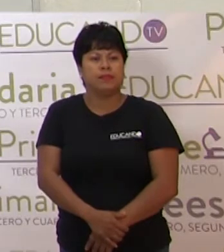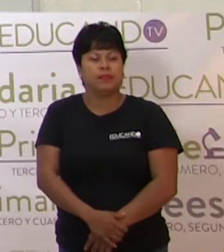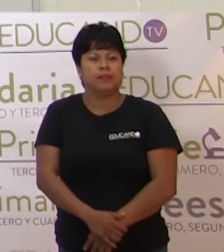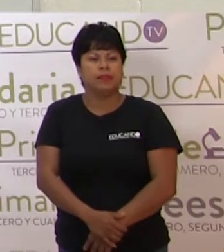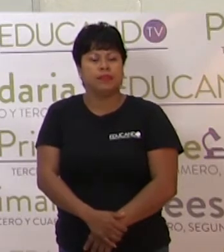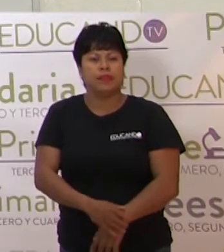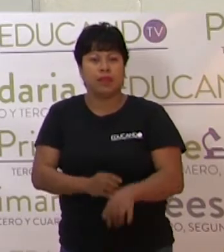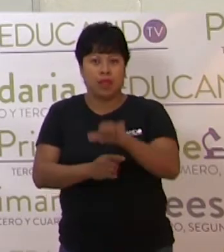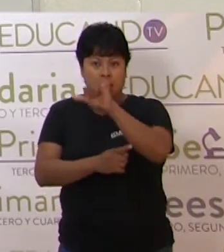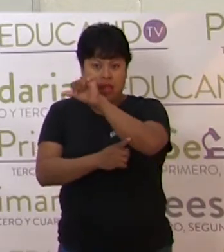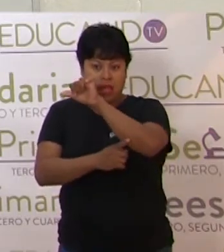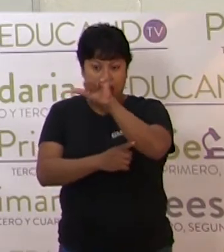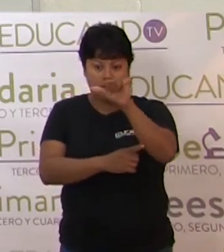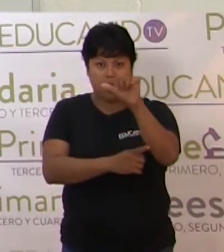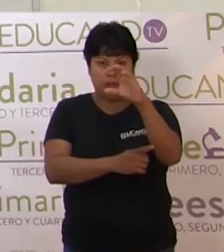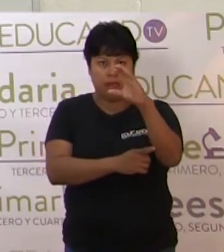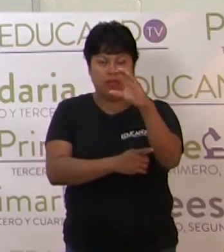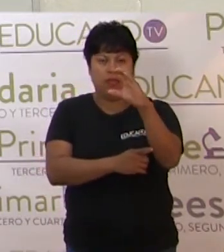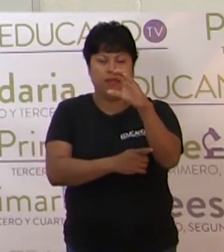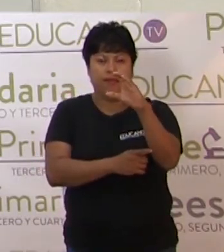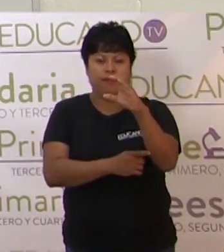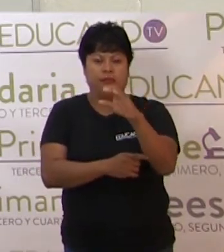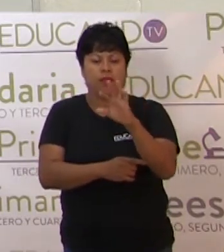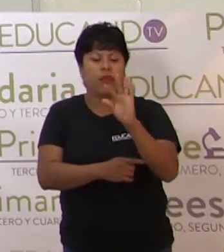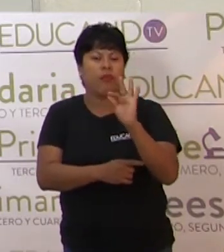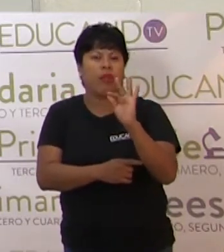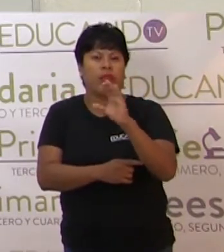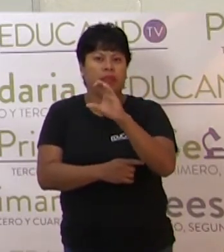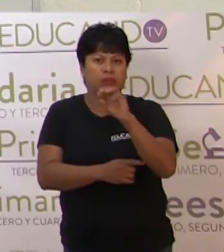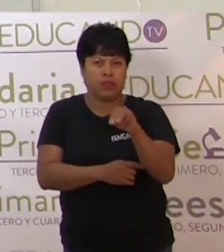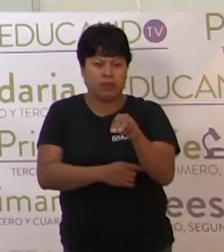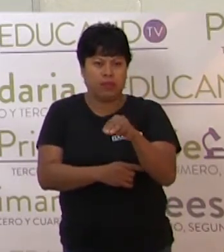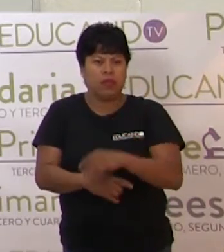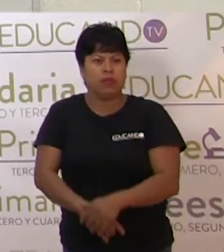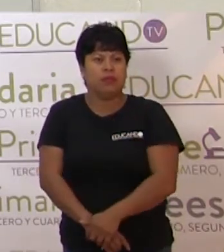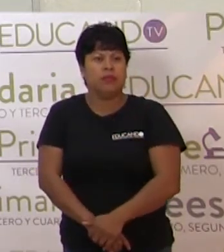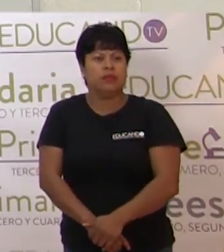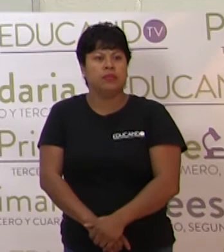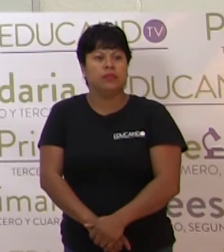de hacer que tenemos 40 centímetros